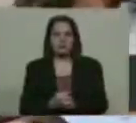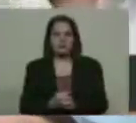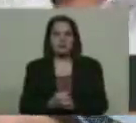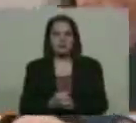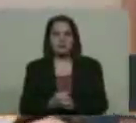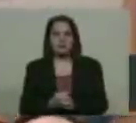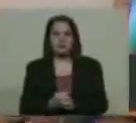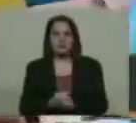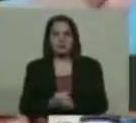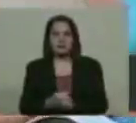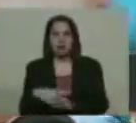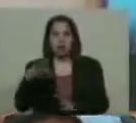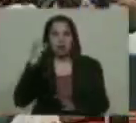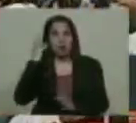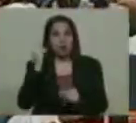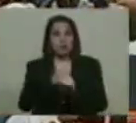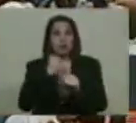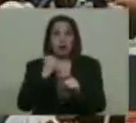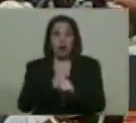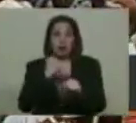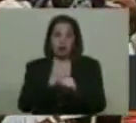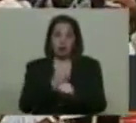Mujer trabajadora.